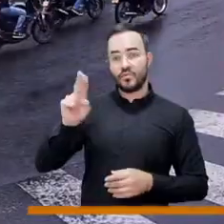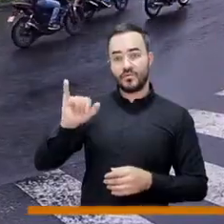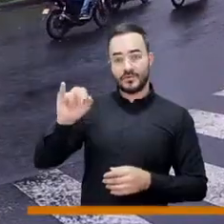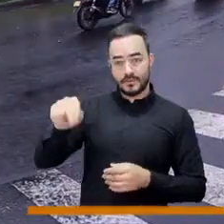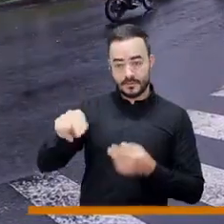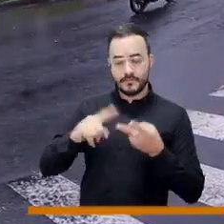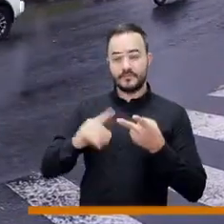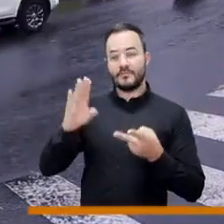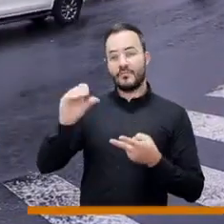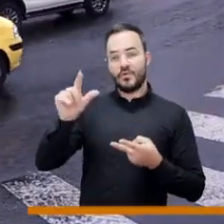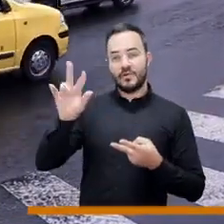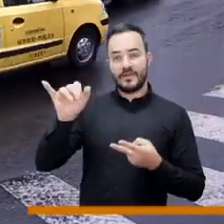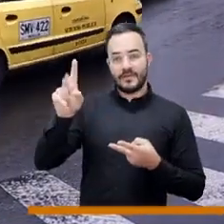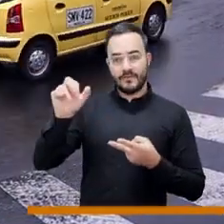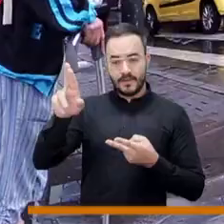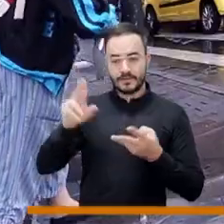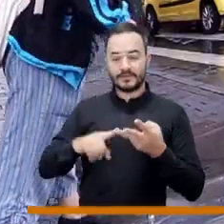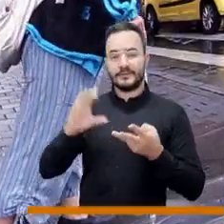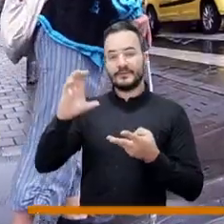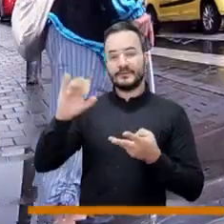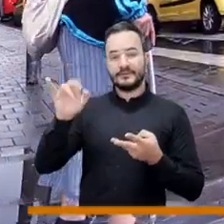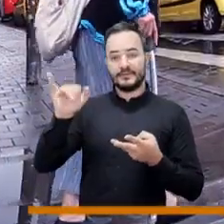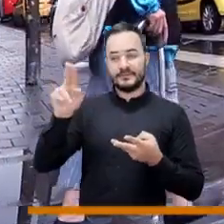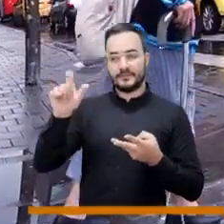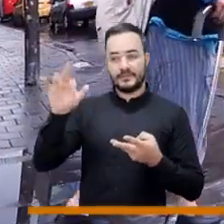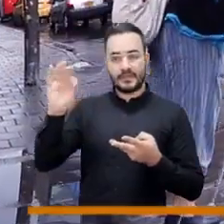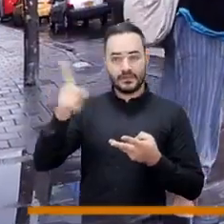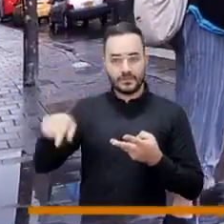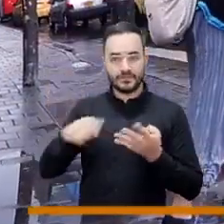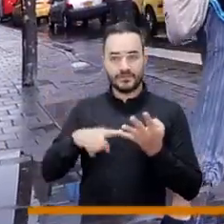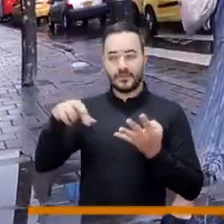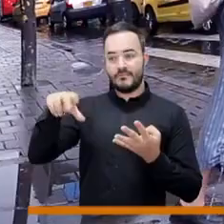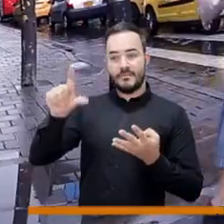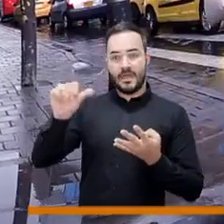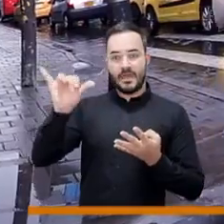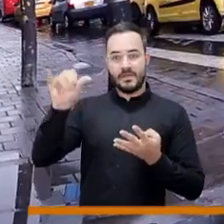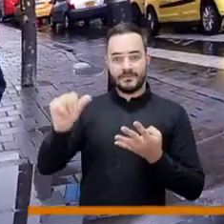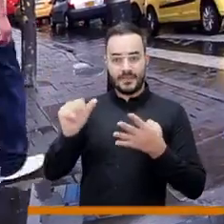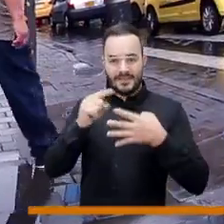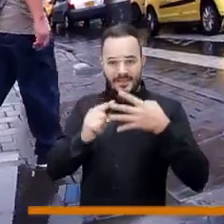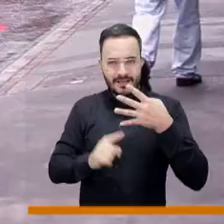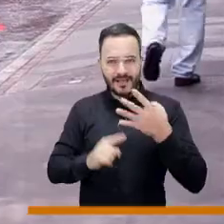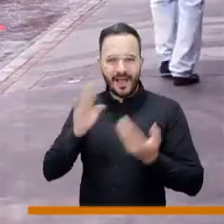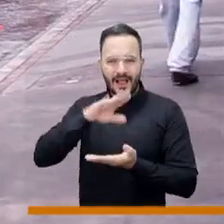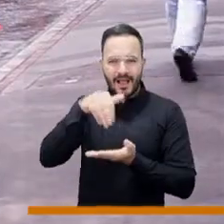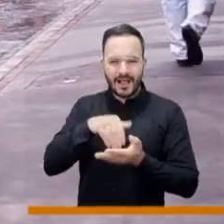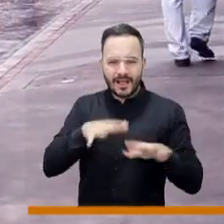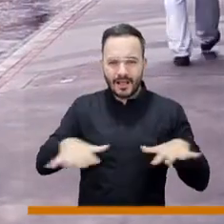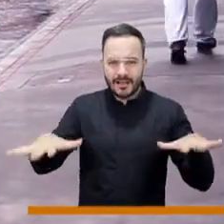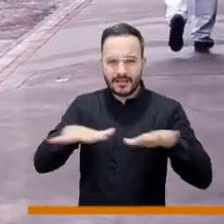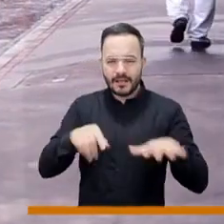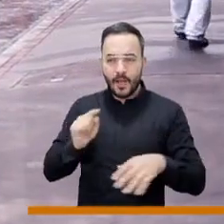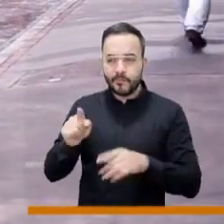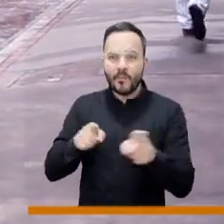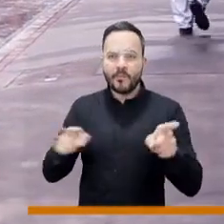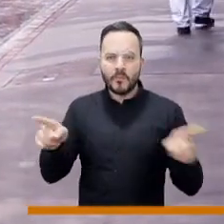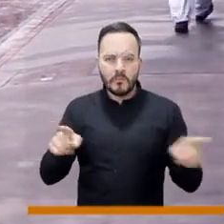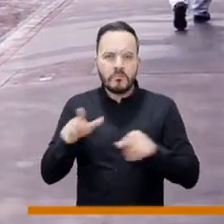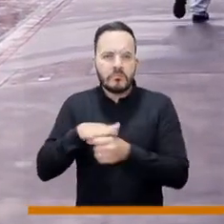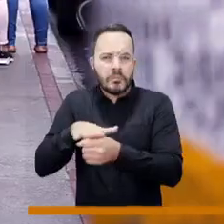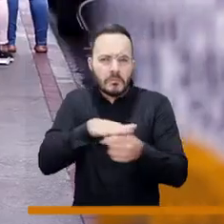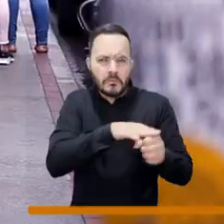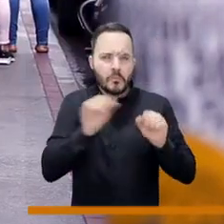Junín, Bolívar, la Plaza de Cisneros y la Playa son algunas de las zonas de la comuna de La Candelaria donde se podría ejecutar esos